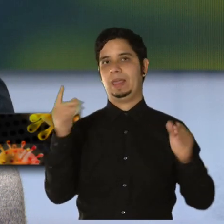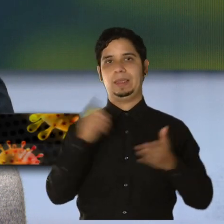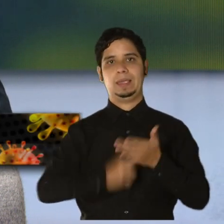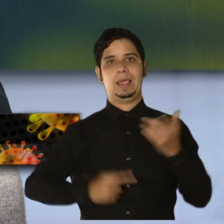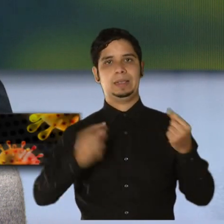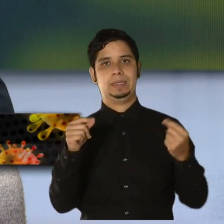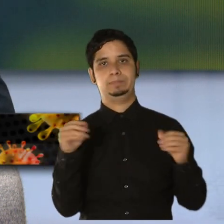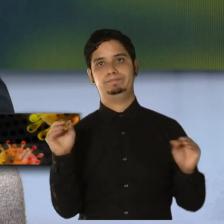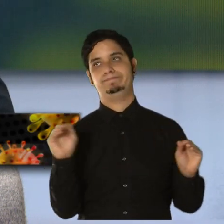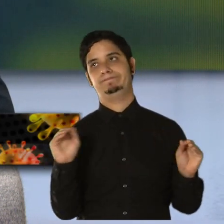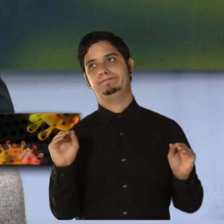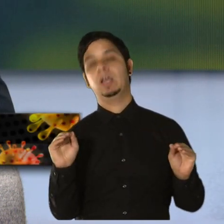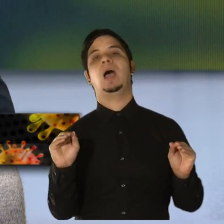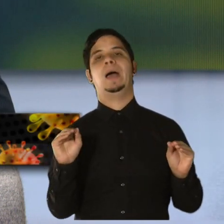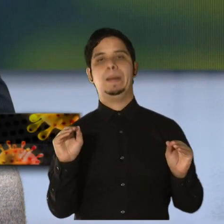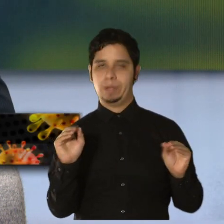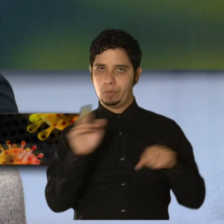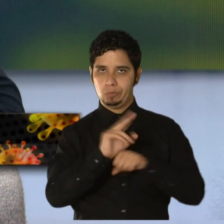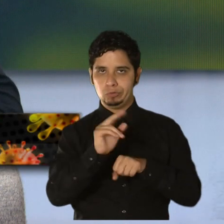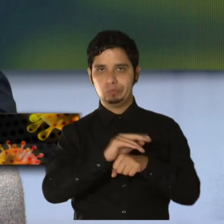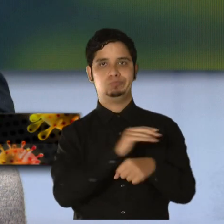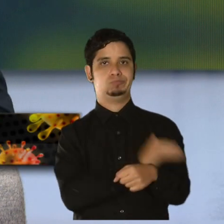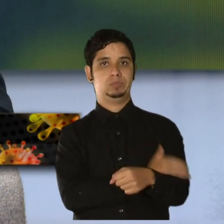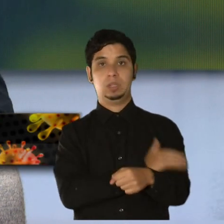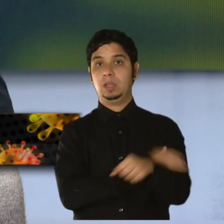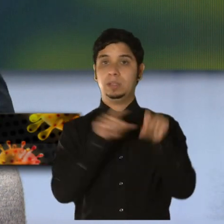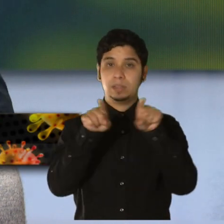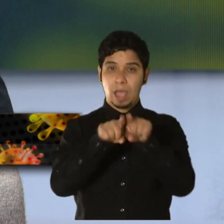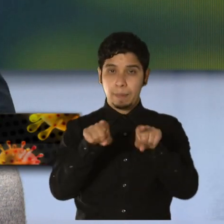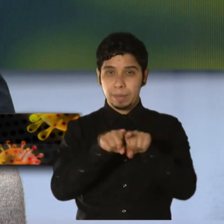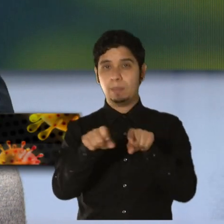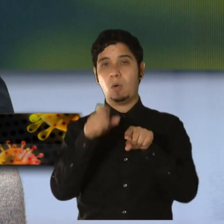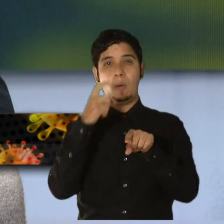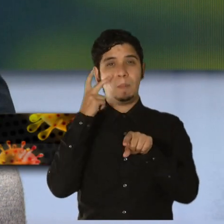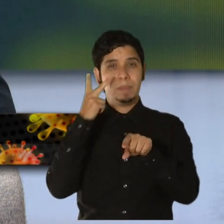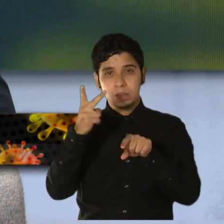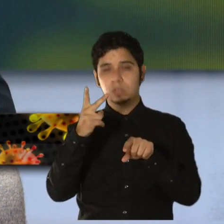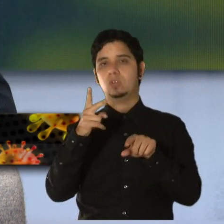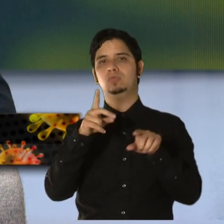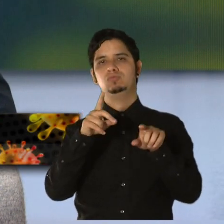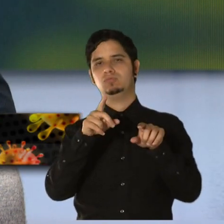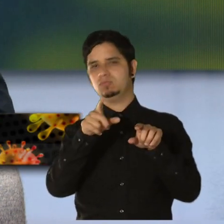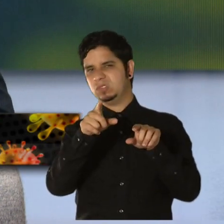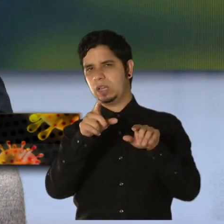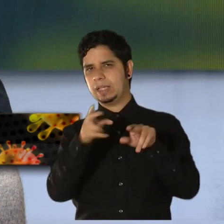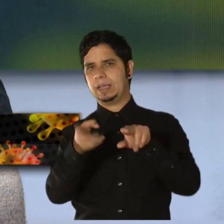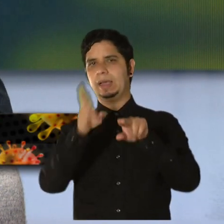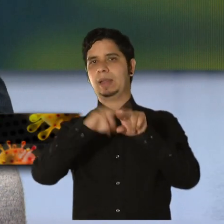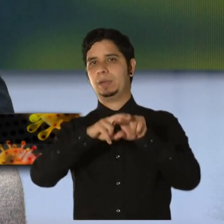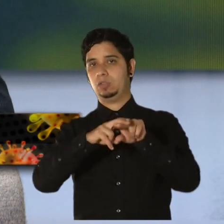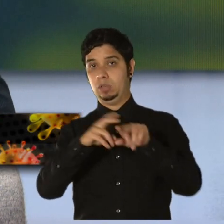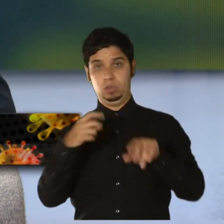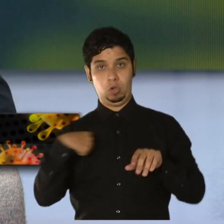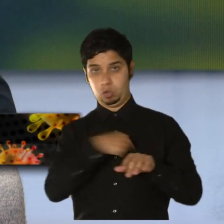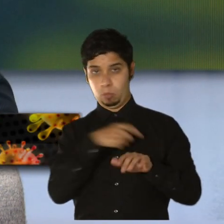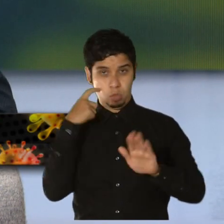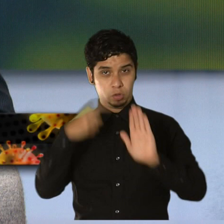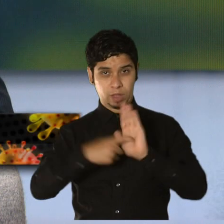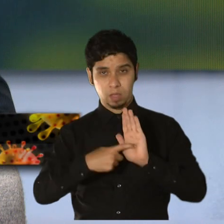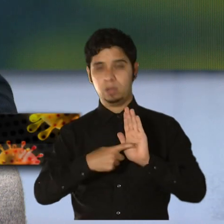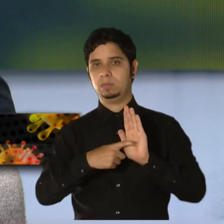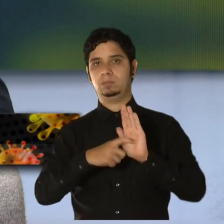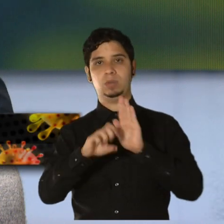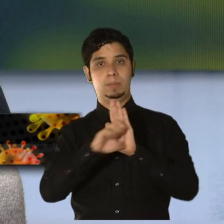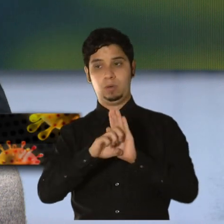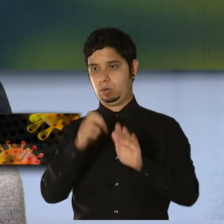visto un gran incremento en ¿verdad? Nosotros, tanto en los diferentes programas de iniciativa, hemos notado cómo cada vez